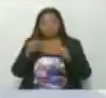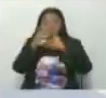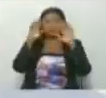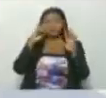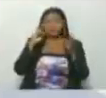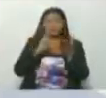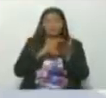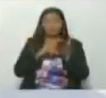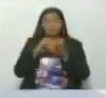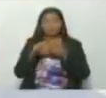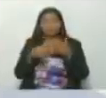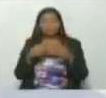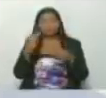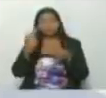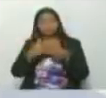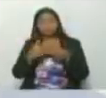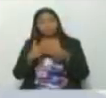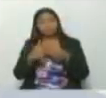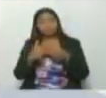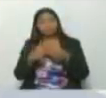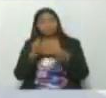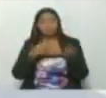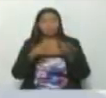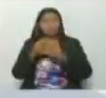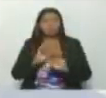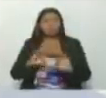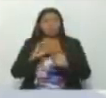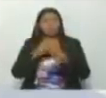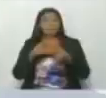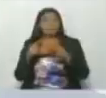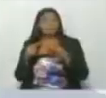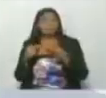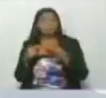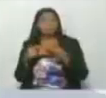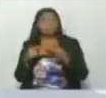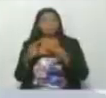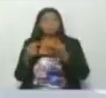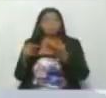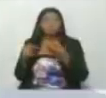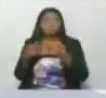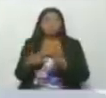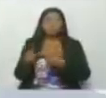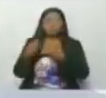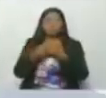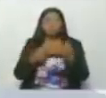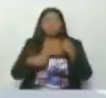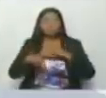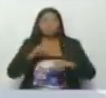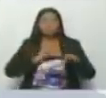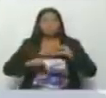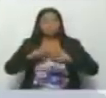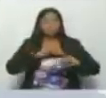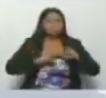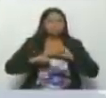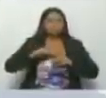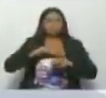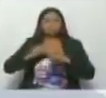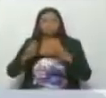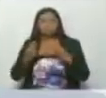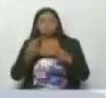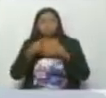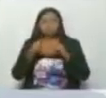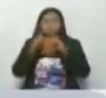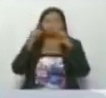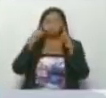allí el petróleo está no se está vendiendo pero también en materia tributaria hay muchas economías se está moviendo mucho la economía de lo que da la impresión